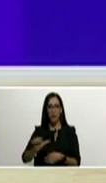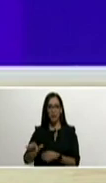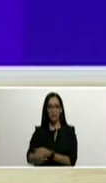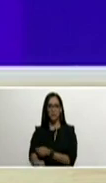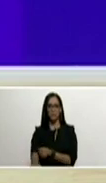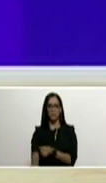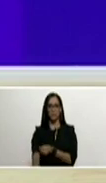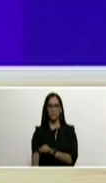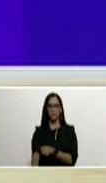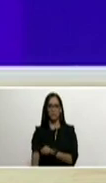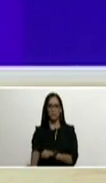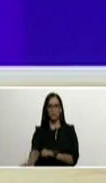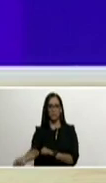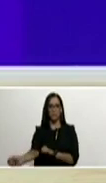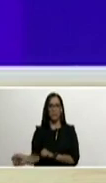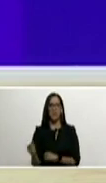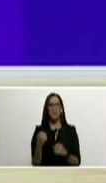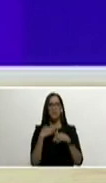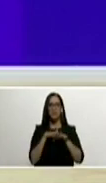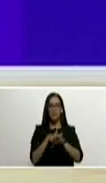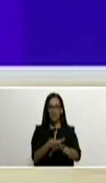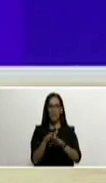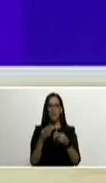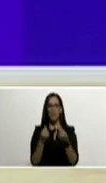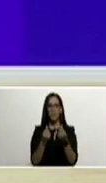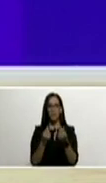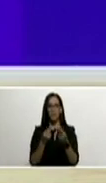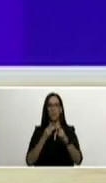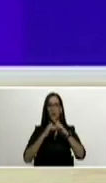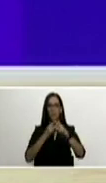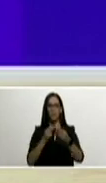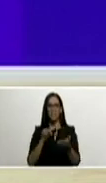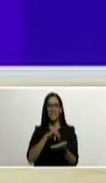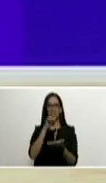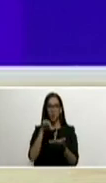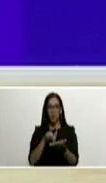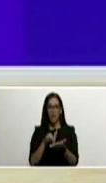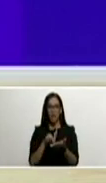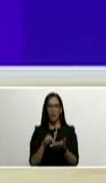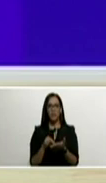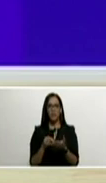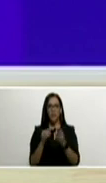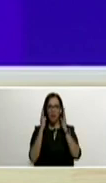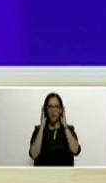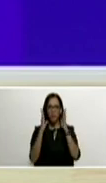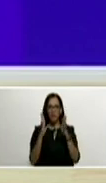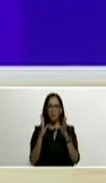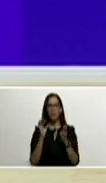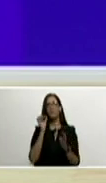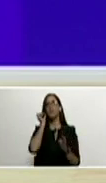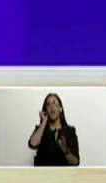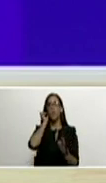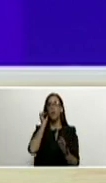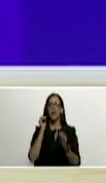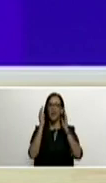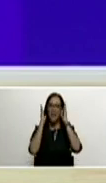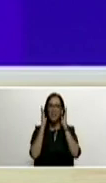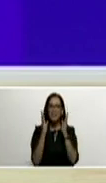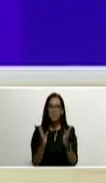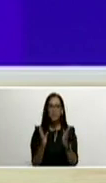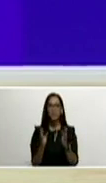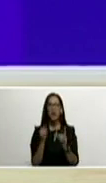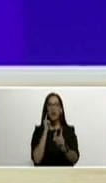se incorpora en el presupuesto nacional por primera vez el enfoque de género en atención a